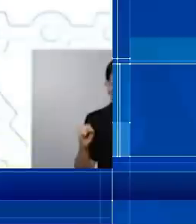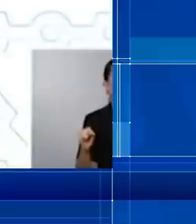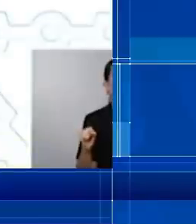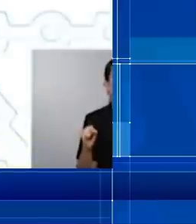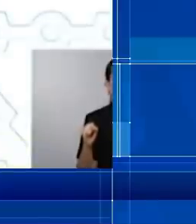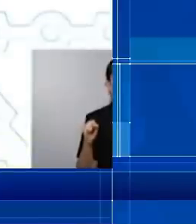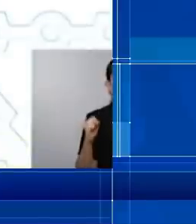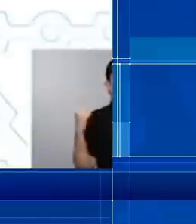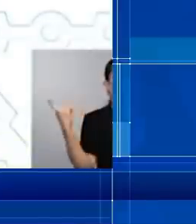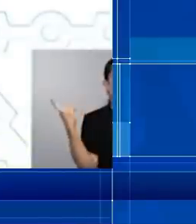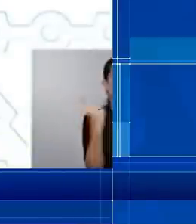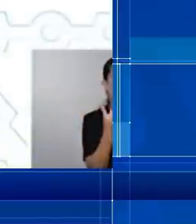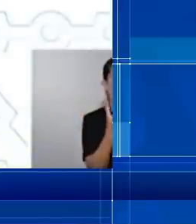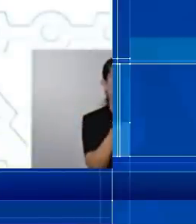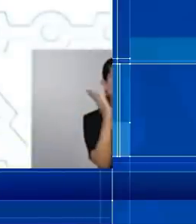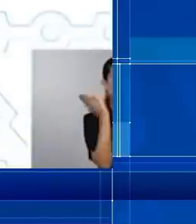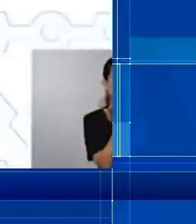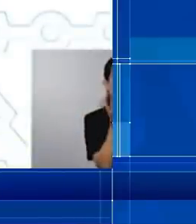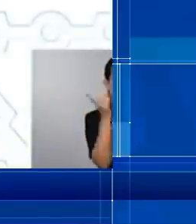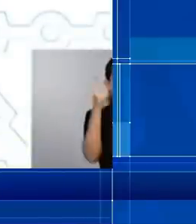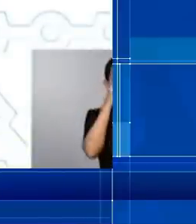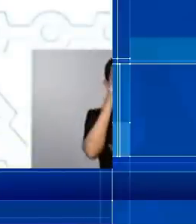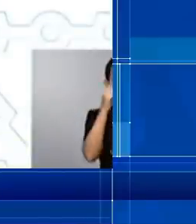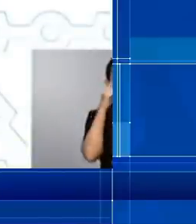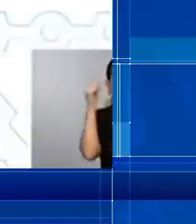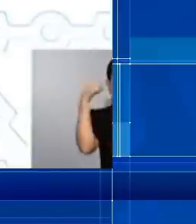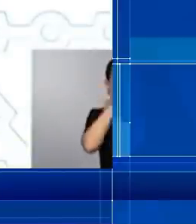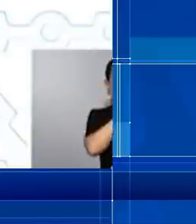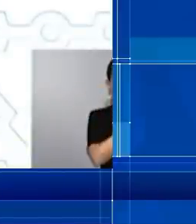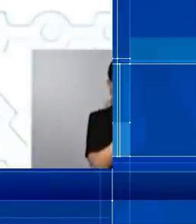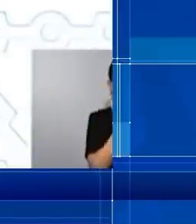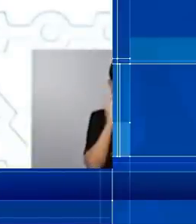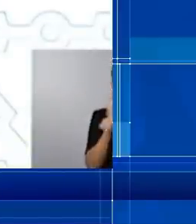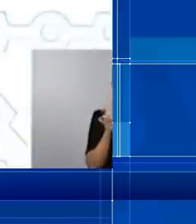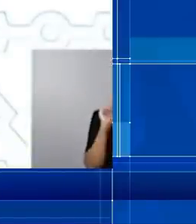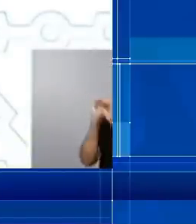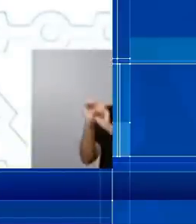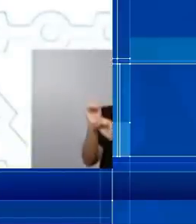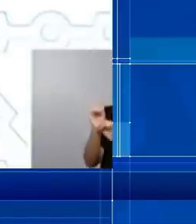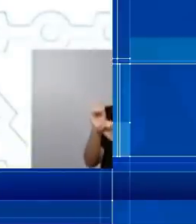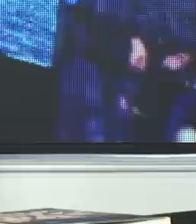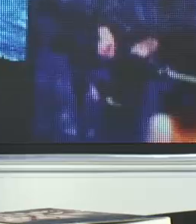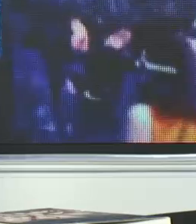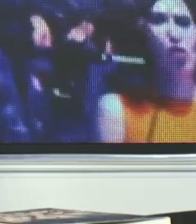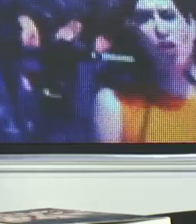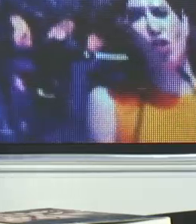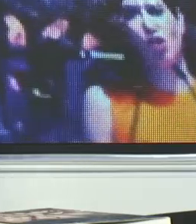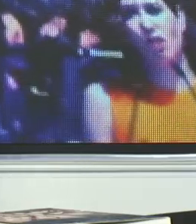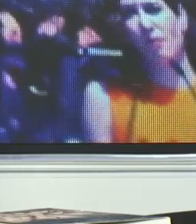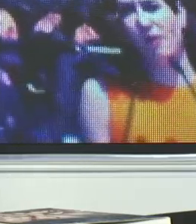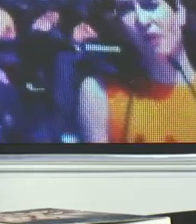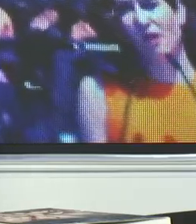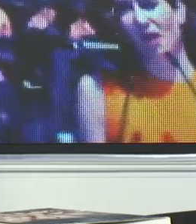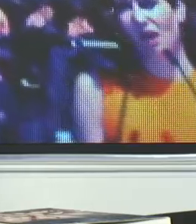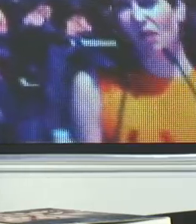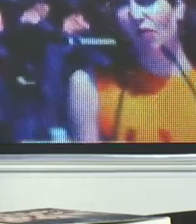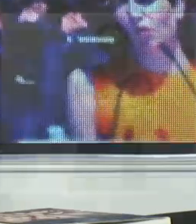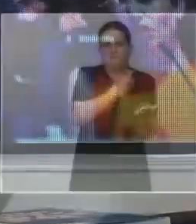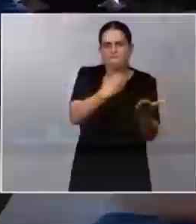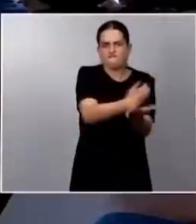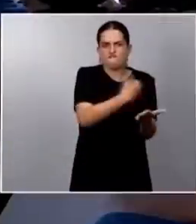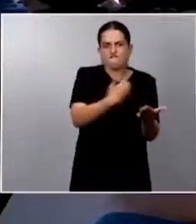Putin, de Rusia, y sin duda alguna también a reducir y a doblegar entre todos la curva de la inflación. En definitiva, como